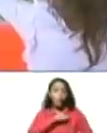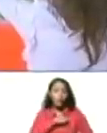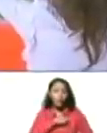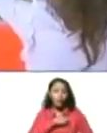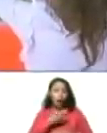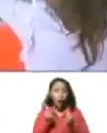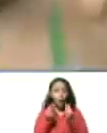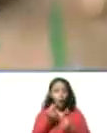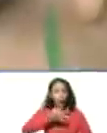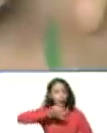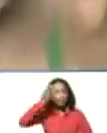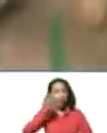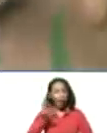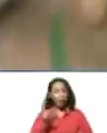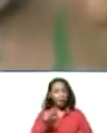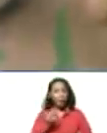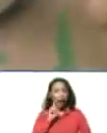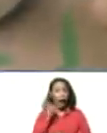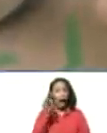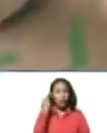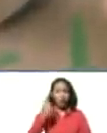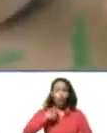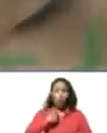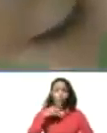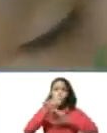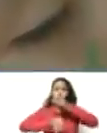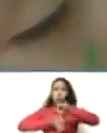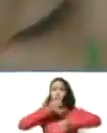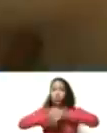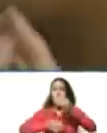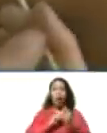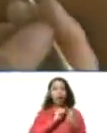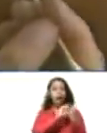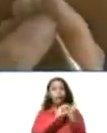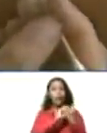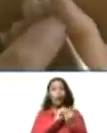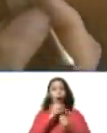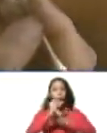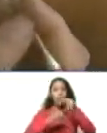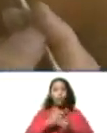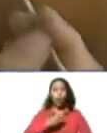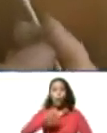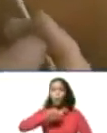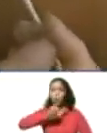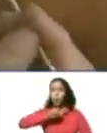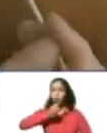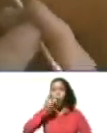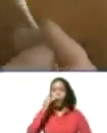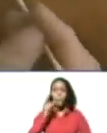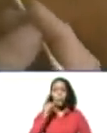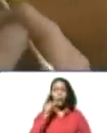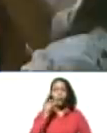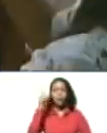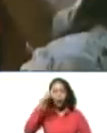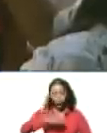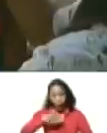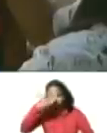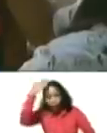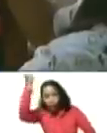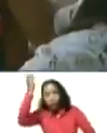real. Ayer lo estaba explicando yo en la entrevista que me hizo el periodista Kazán